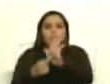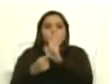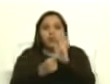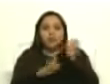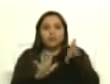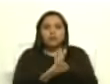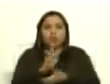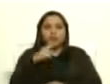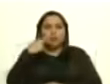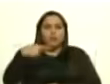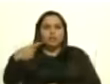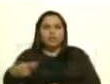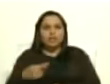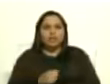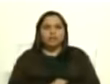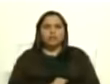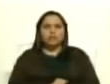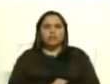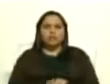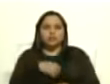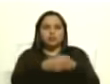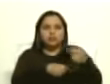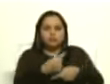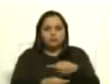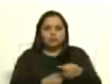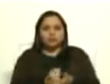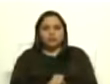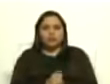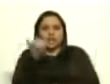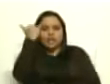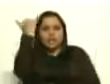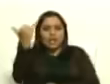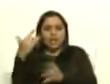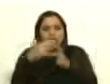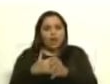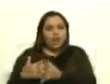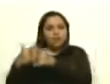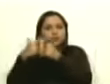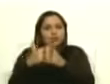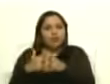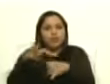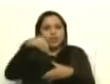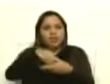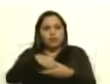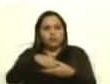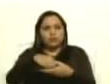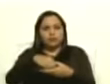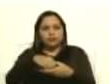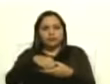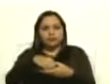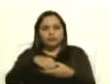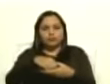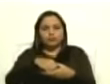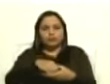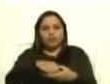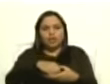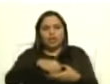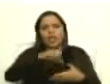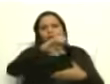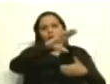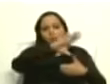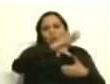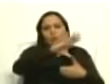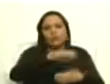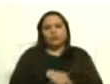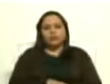sido la política del impacto de la doctrina Monroe en nuestra región. Y allí, bueno, ha